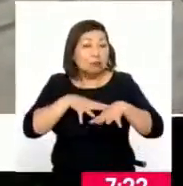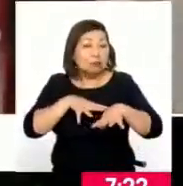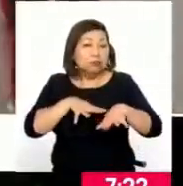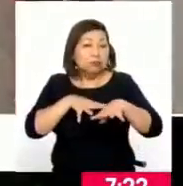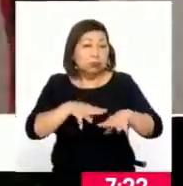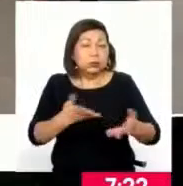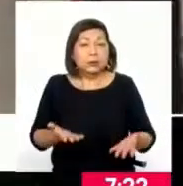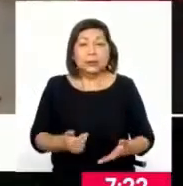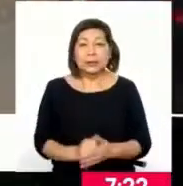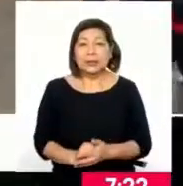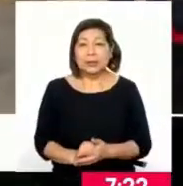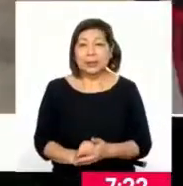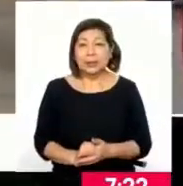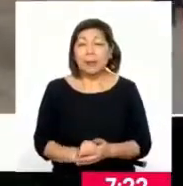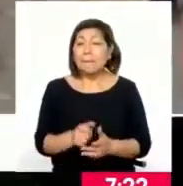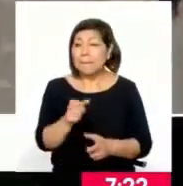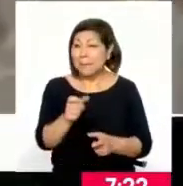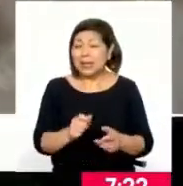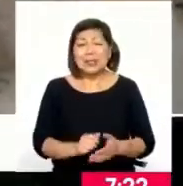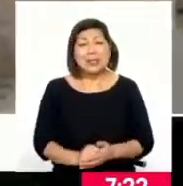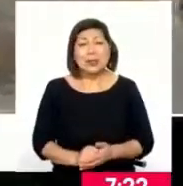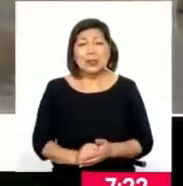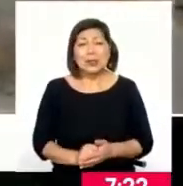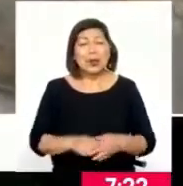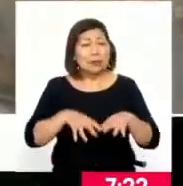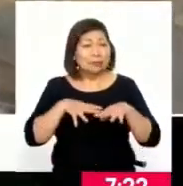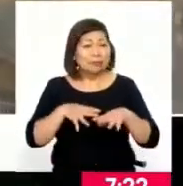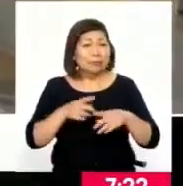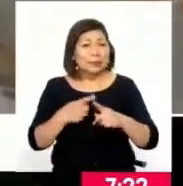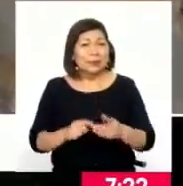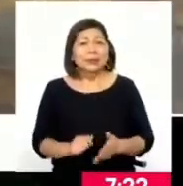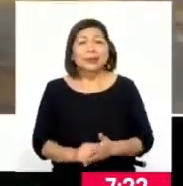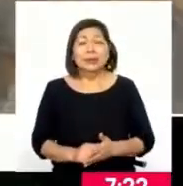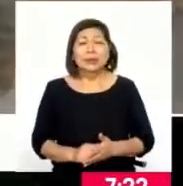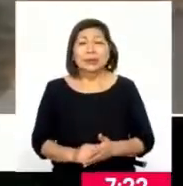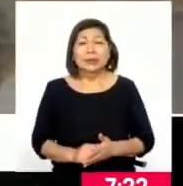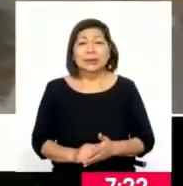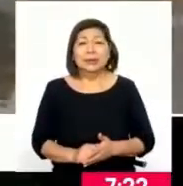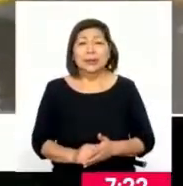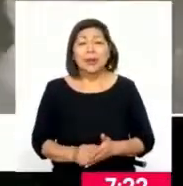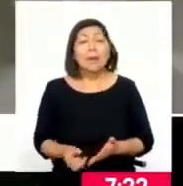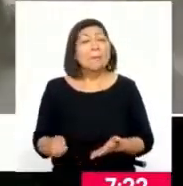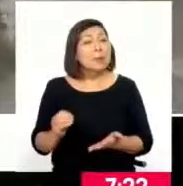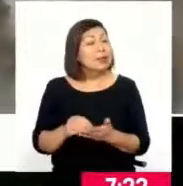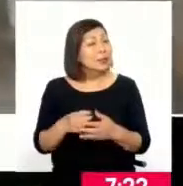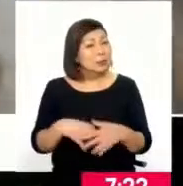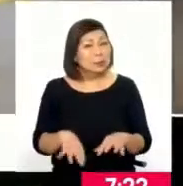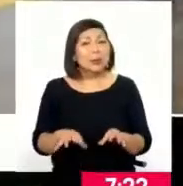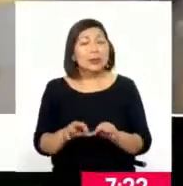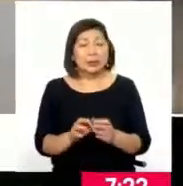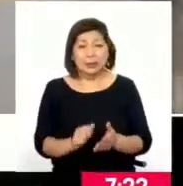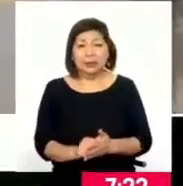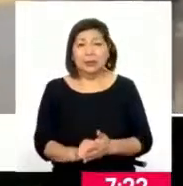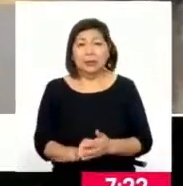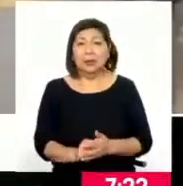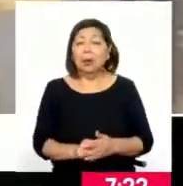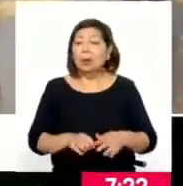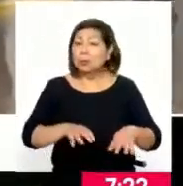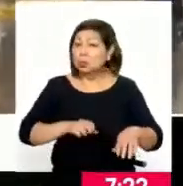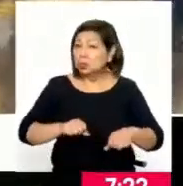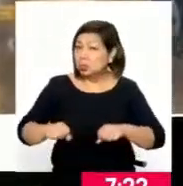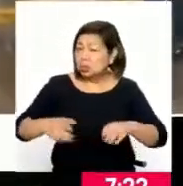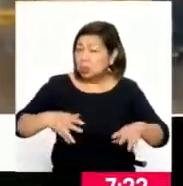unas manifestaciones de ciudadanos de protesta, la relevancia es que se